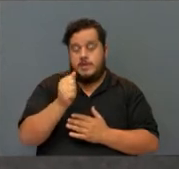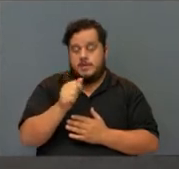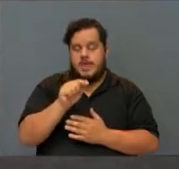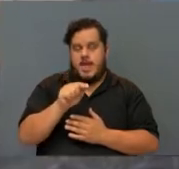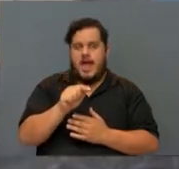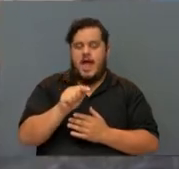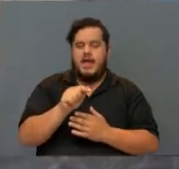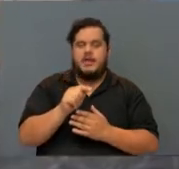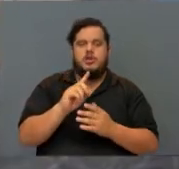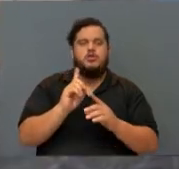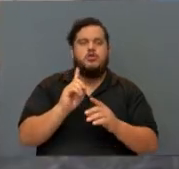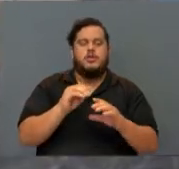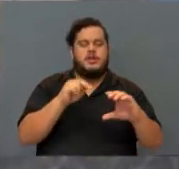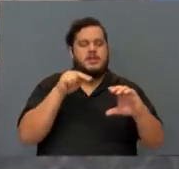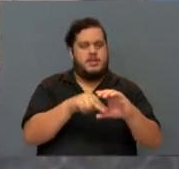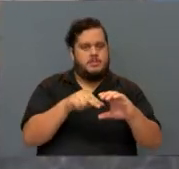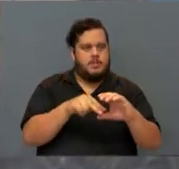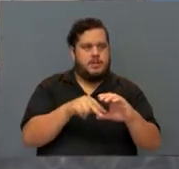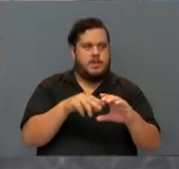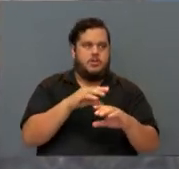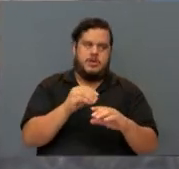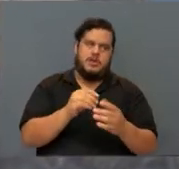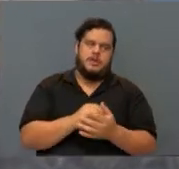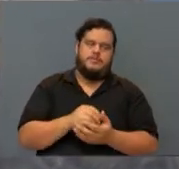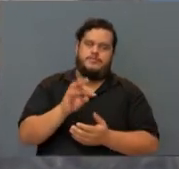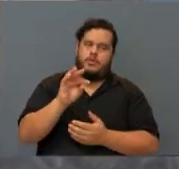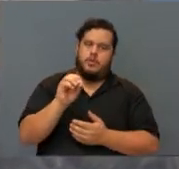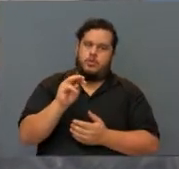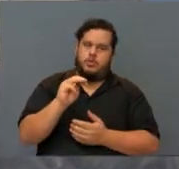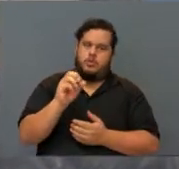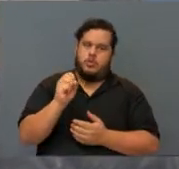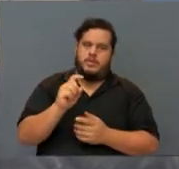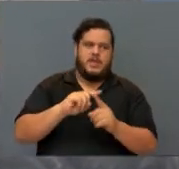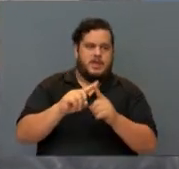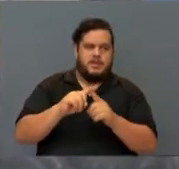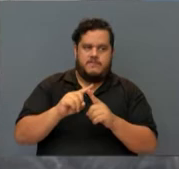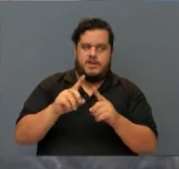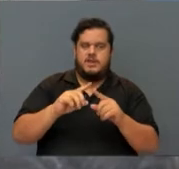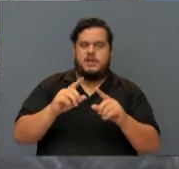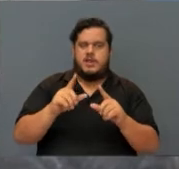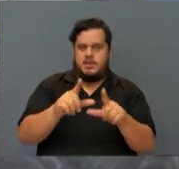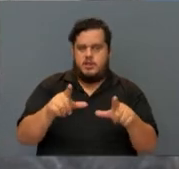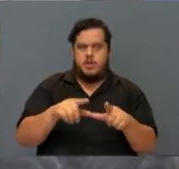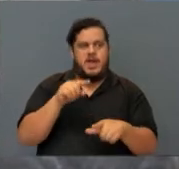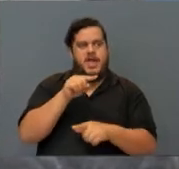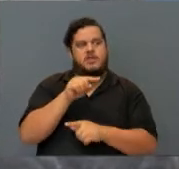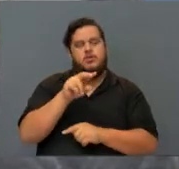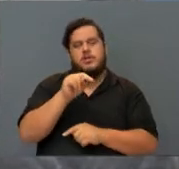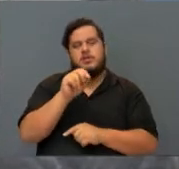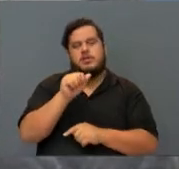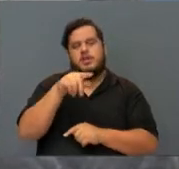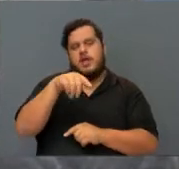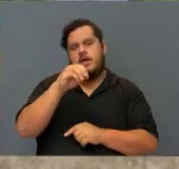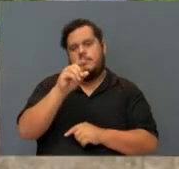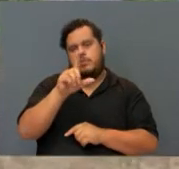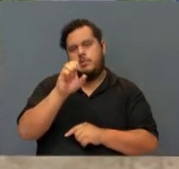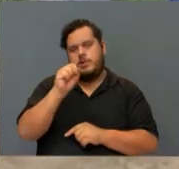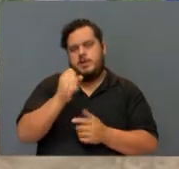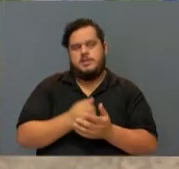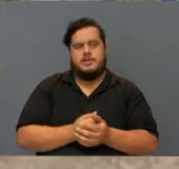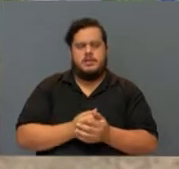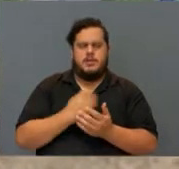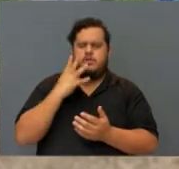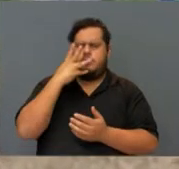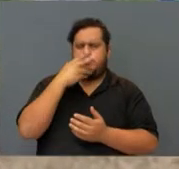el cementerio y van a tomar en diversos lugares creo que es una polinización nápoles de diego armando maradona precioso